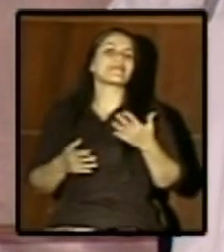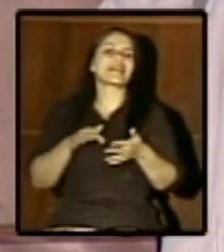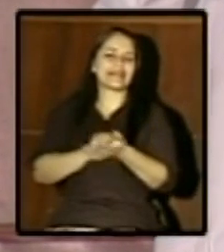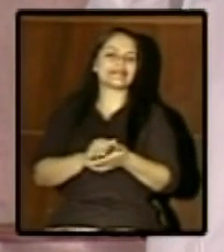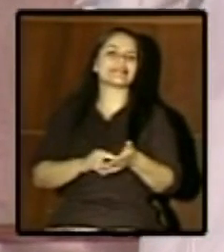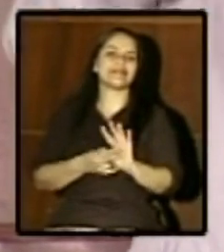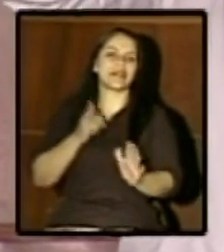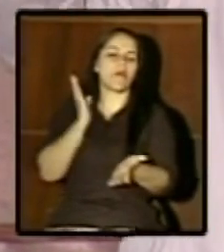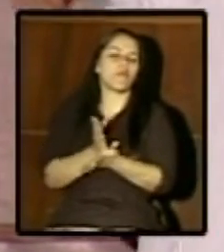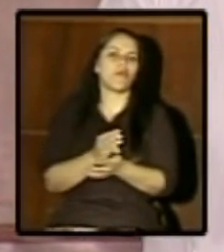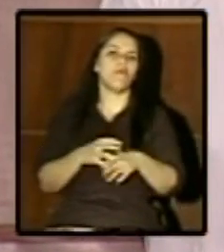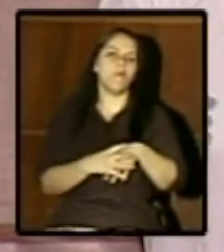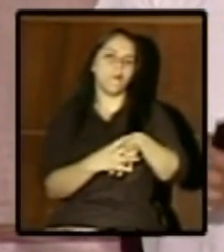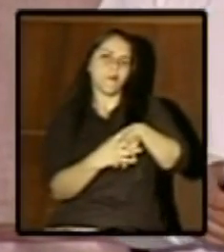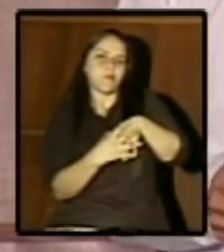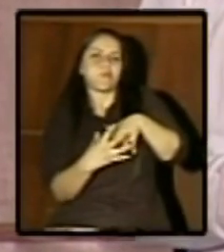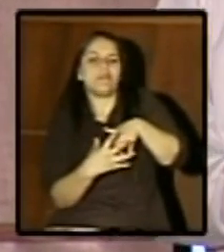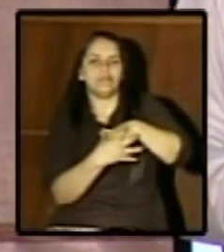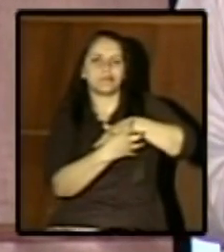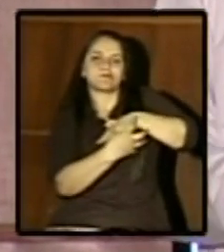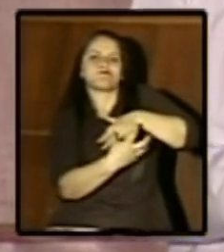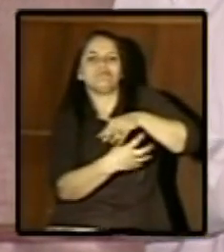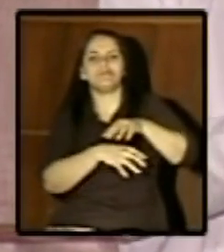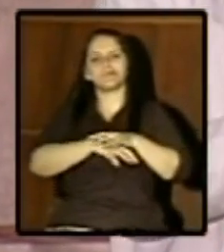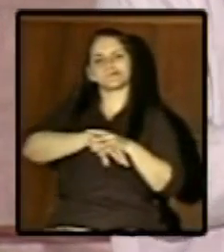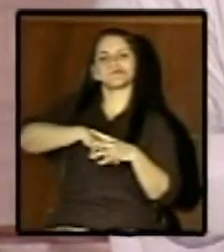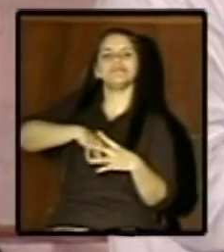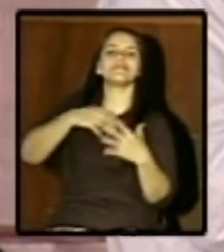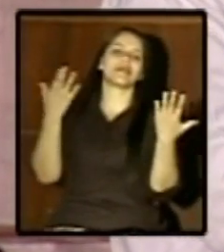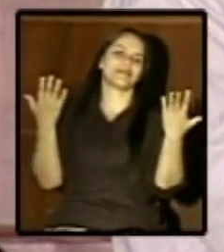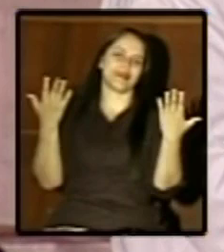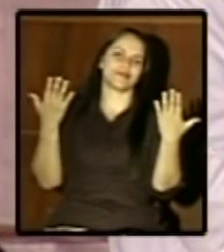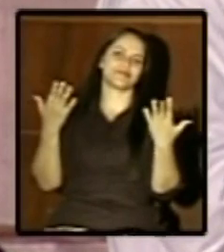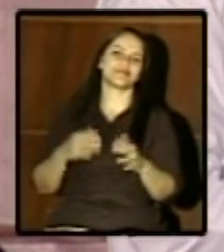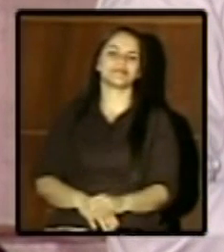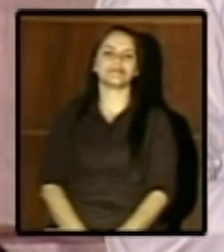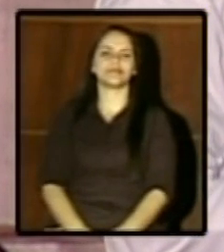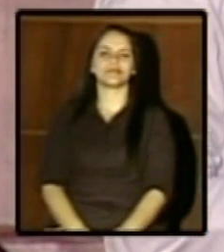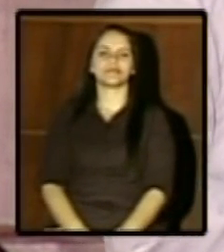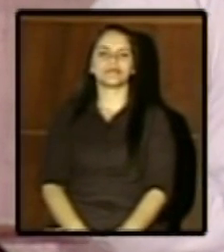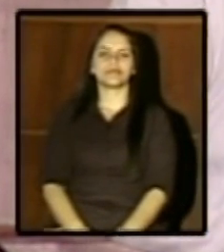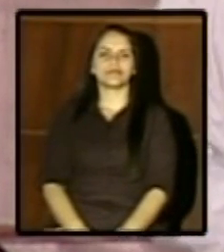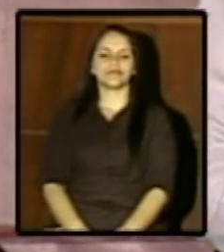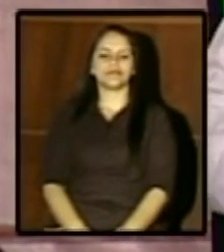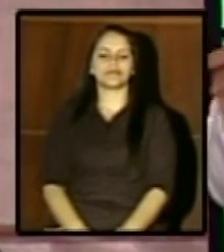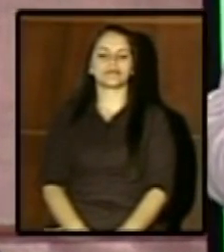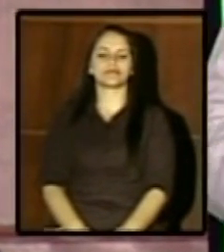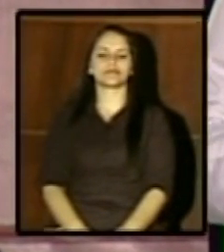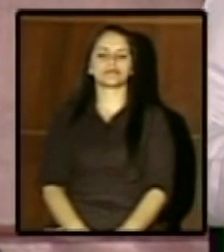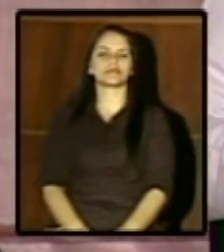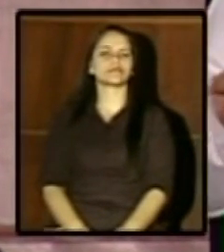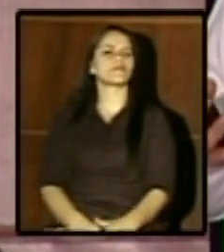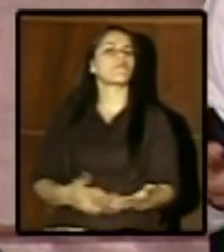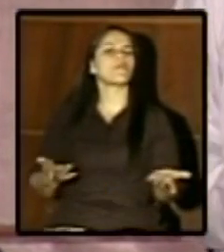de Everdeen. Esos nodulitos son la respuesta inflamatoria y los osteofitos que se pueden generar alrededor de estas